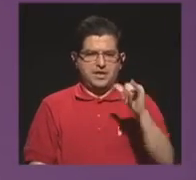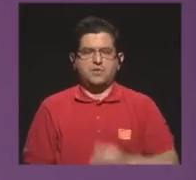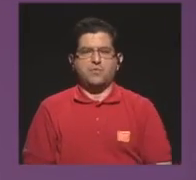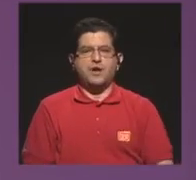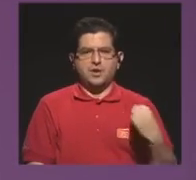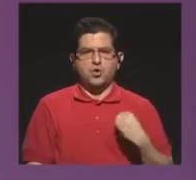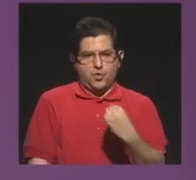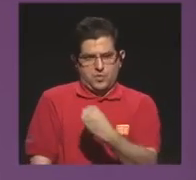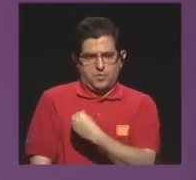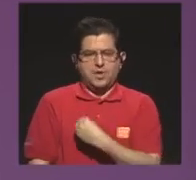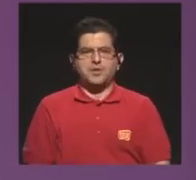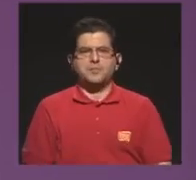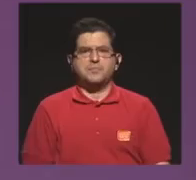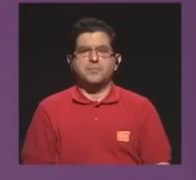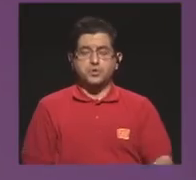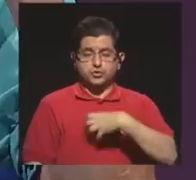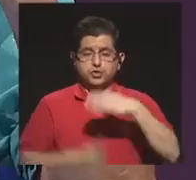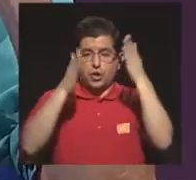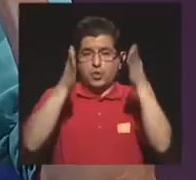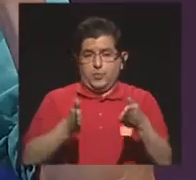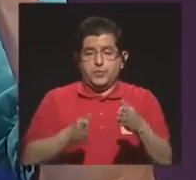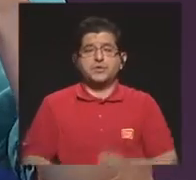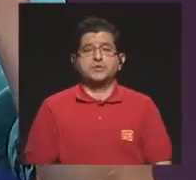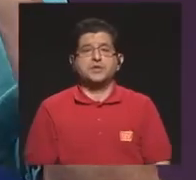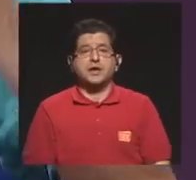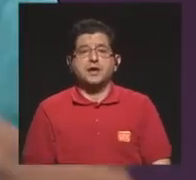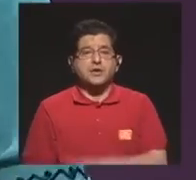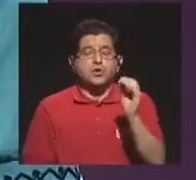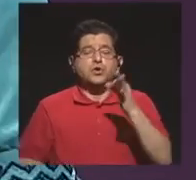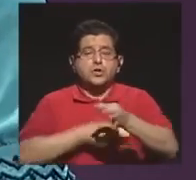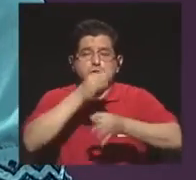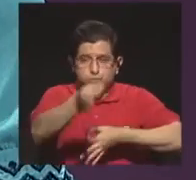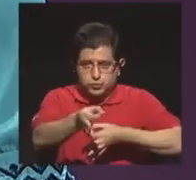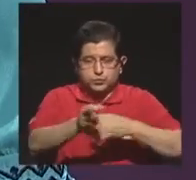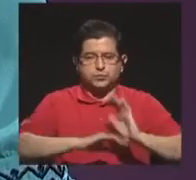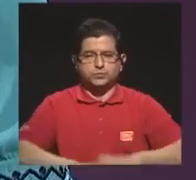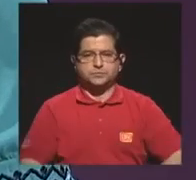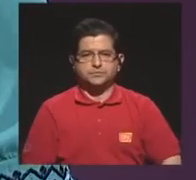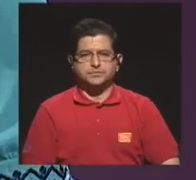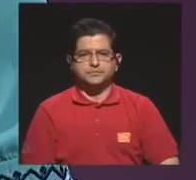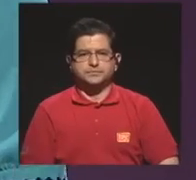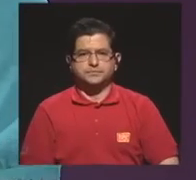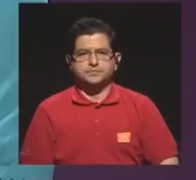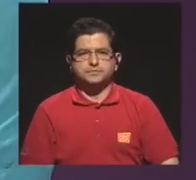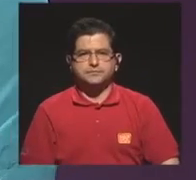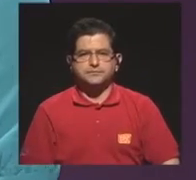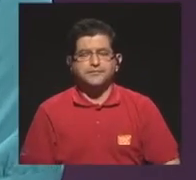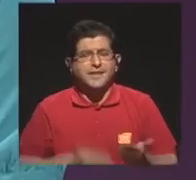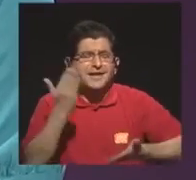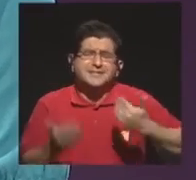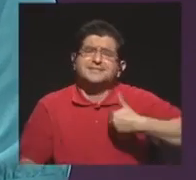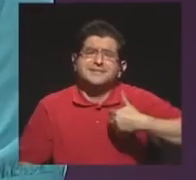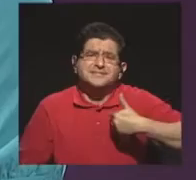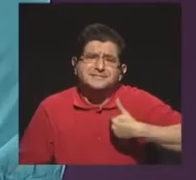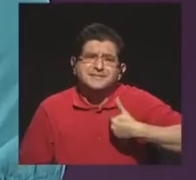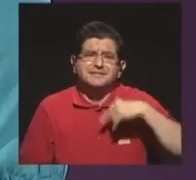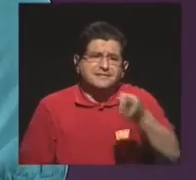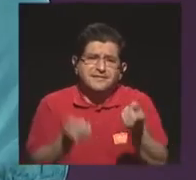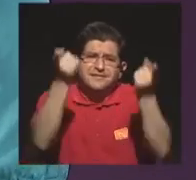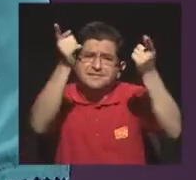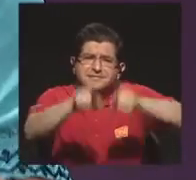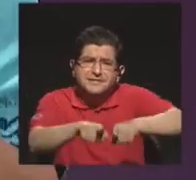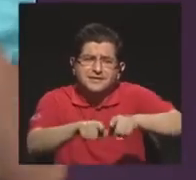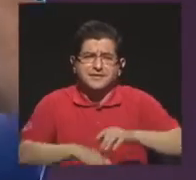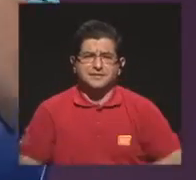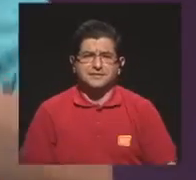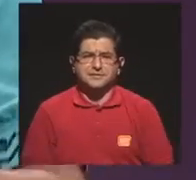regidurías. Regidora, regidor propietario, regidora suplente. Que hay, aunque hay, digamos, se logra